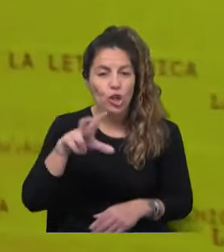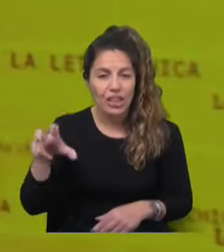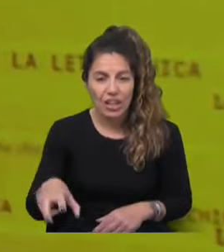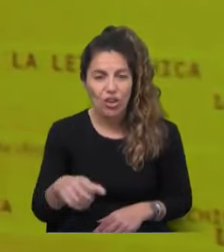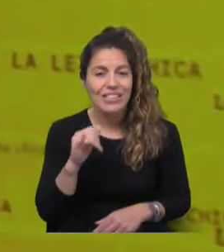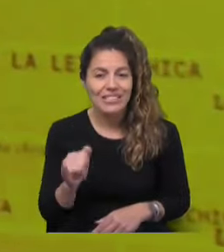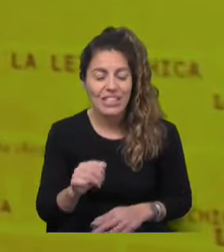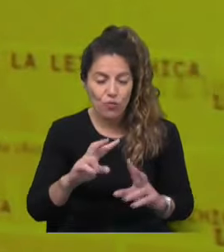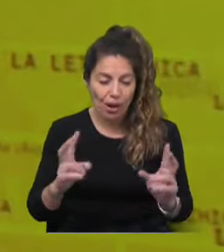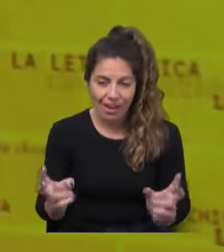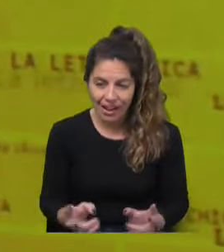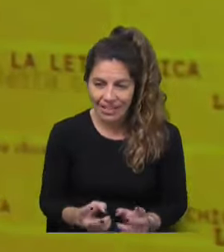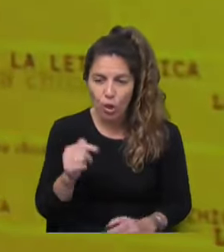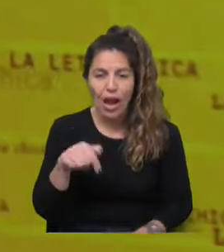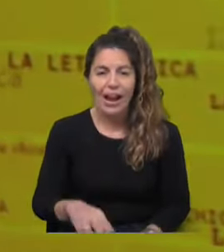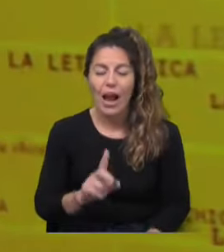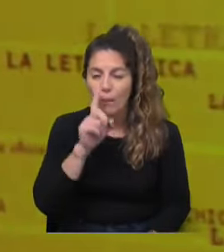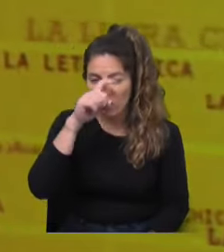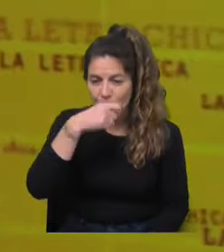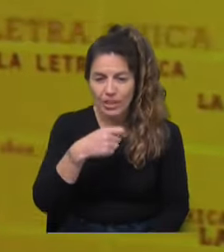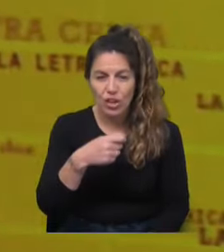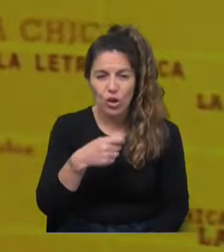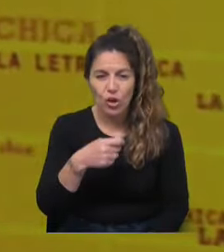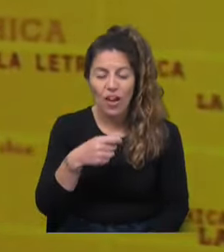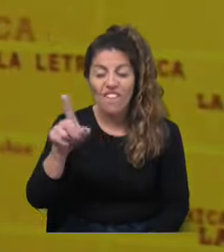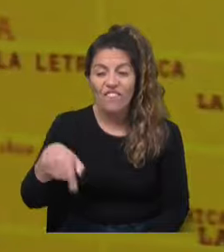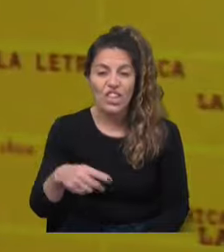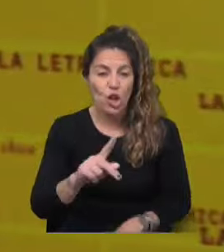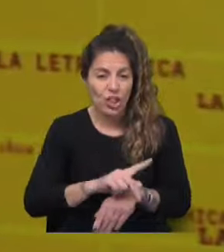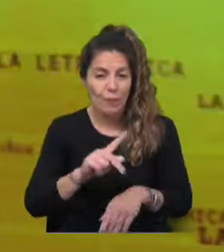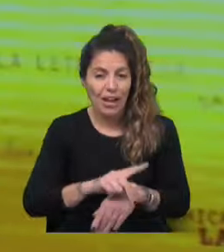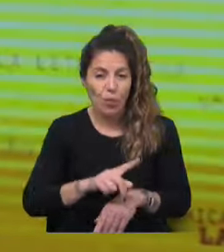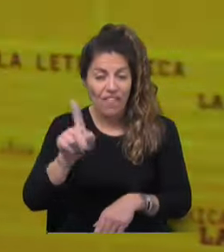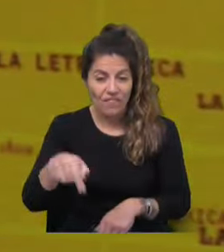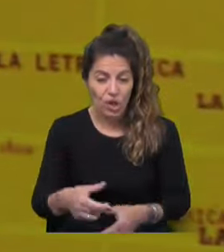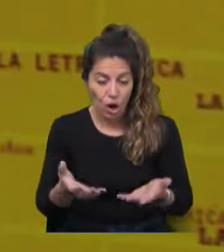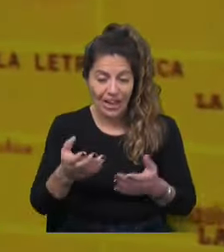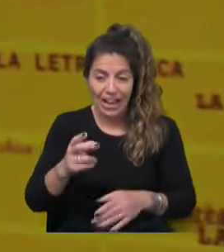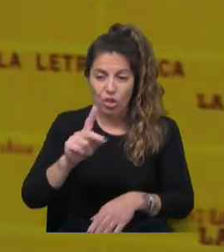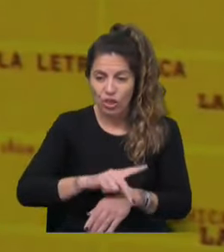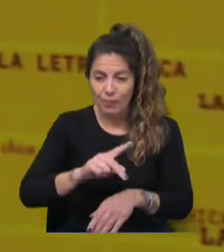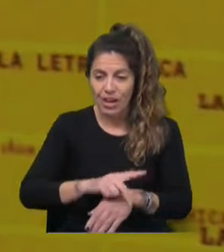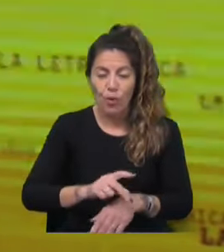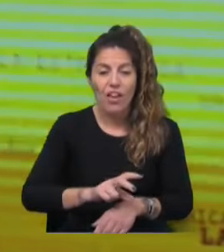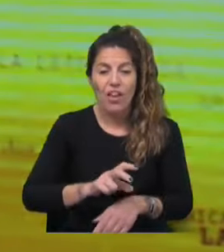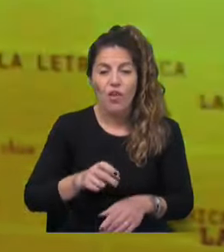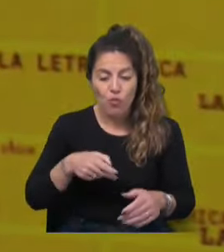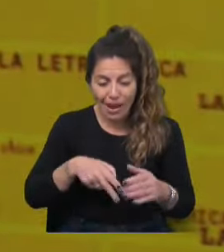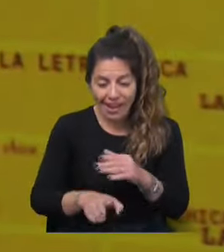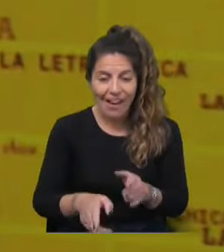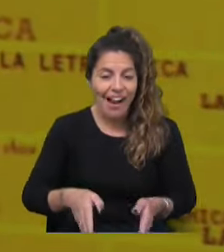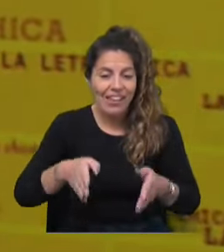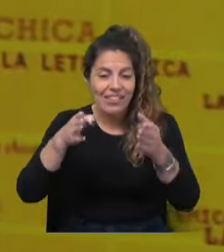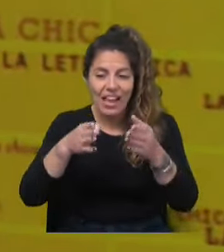sí fue escaneado aquí en Montevideo, o sea, droga vino de Paraguay, vino cargada de Paraguay, el contenedor fue escaneado acá en Montevideo,